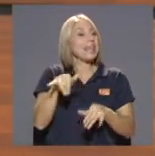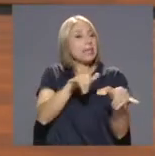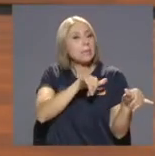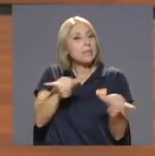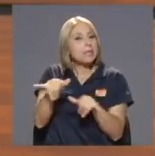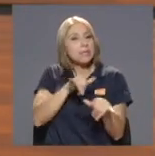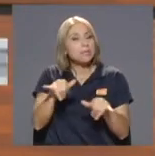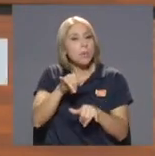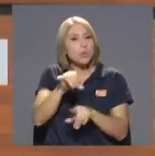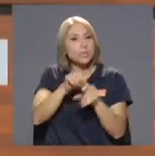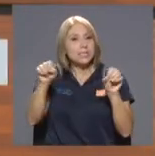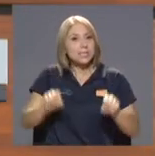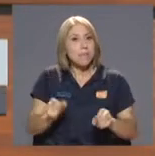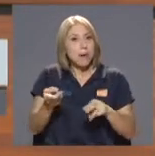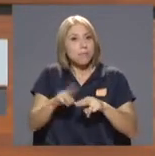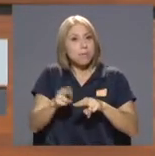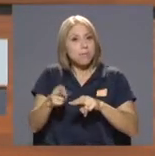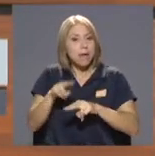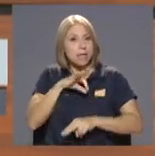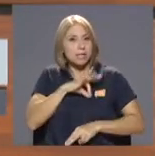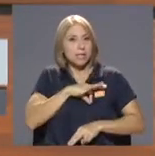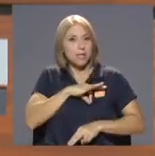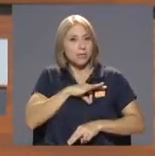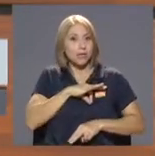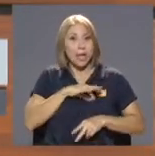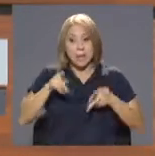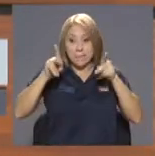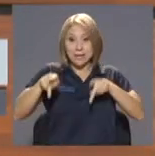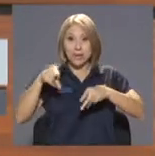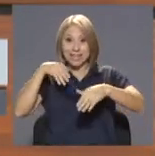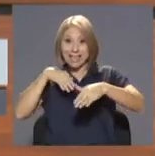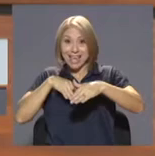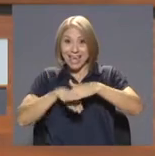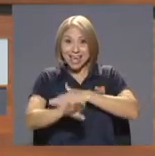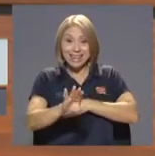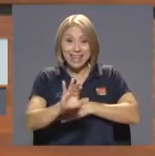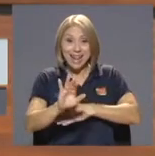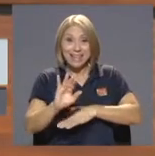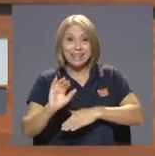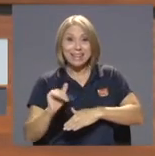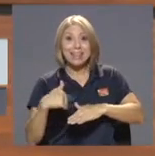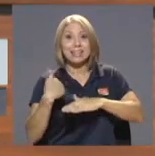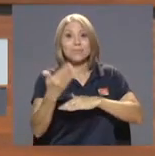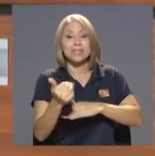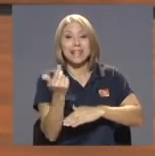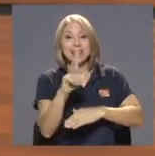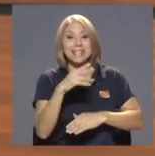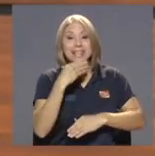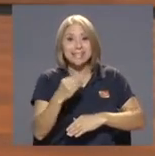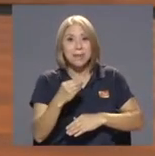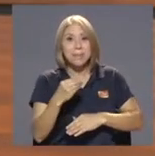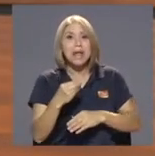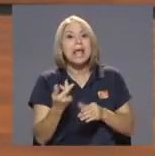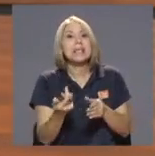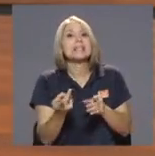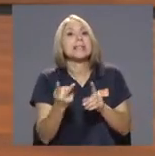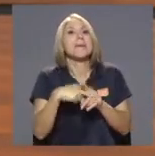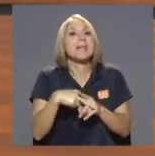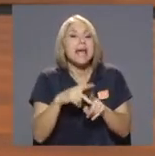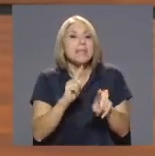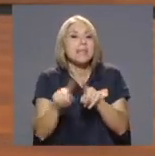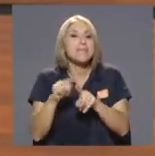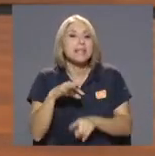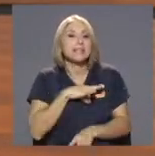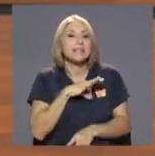ingresan a partir del 3 de diciembre, lo que hacen es que se les va a aplicar una modificación en los incentivos. Lo más fácil de decir, antes del 3 de diciembre